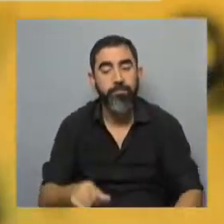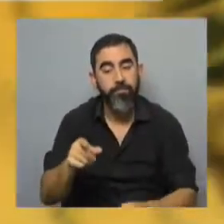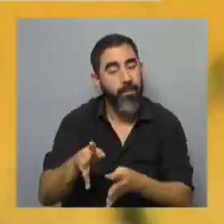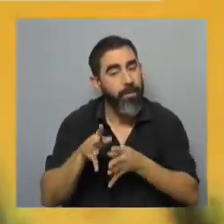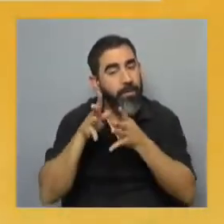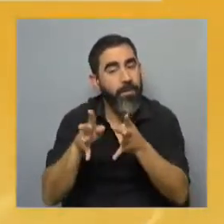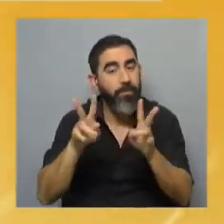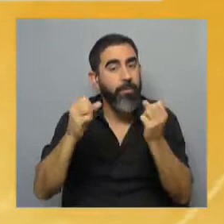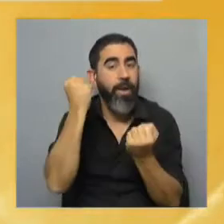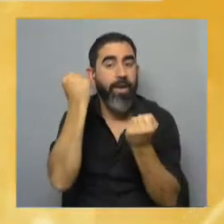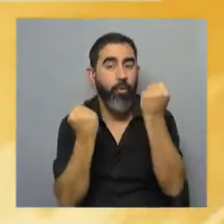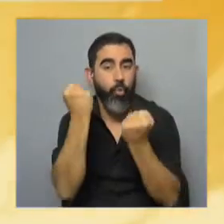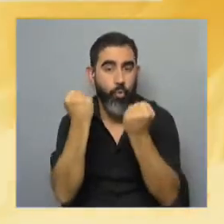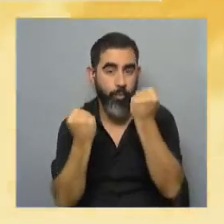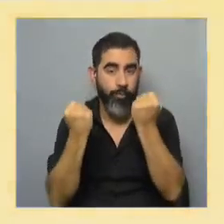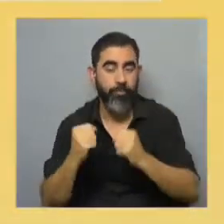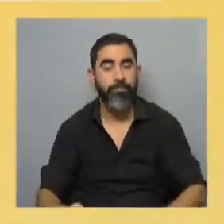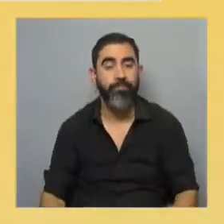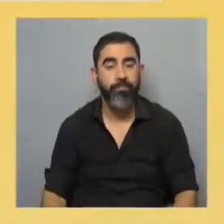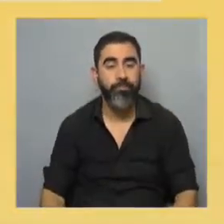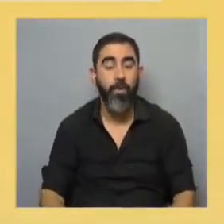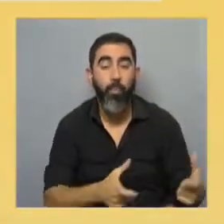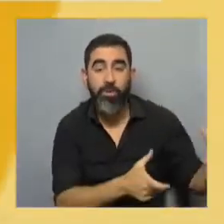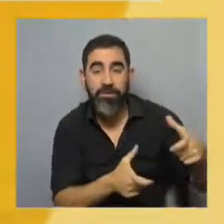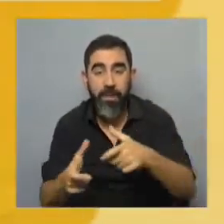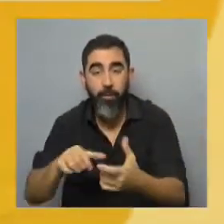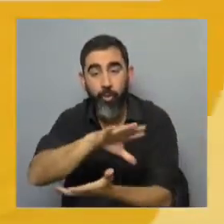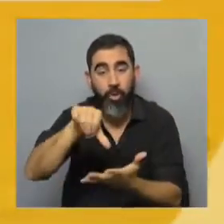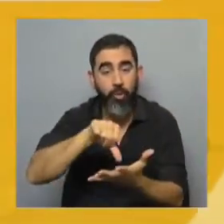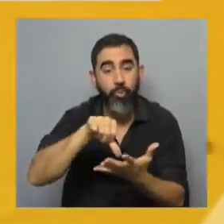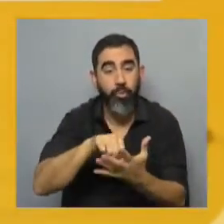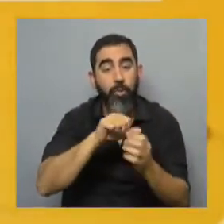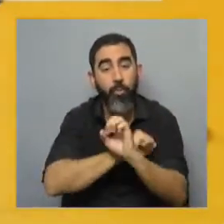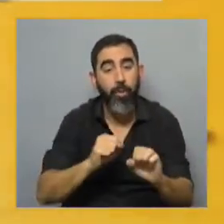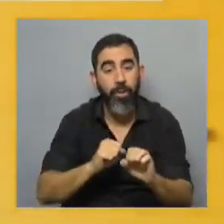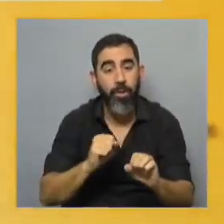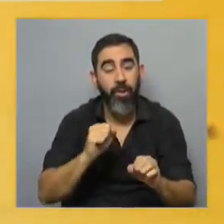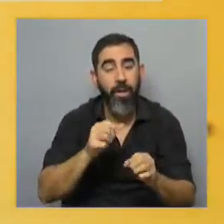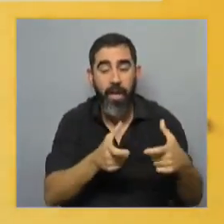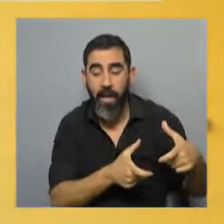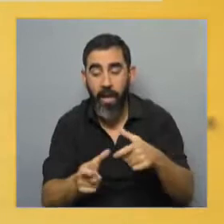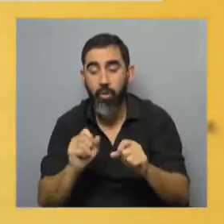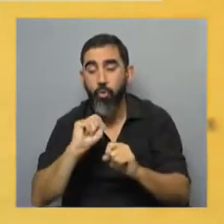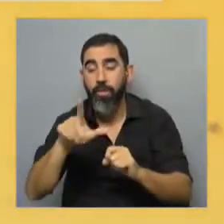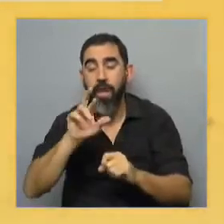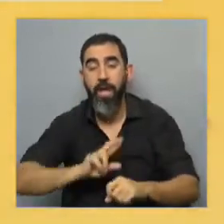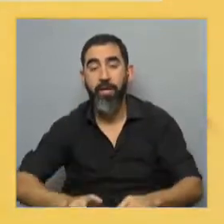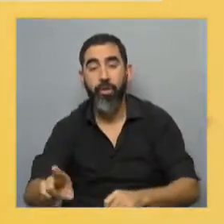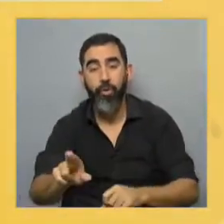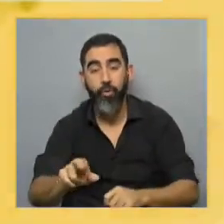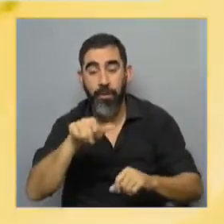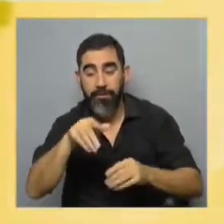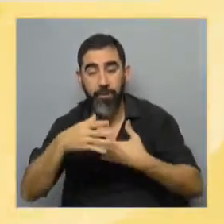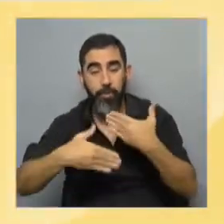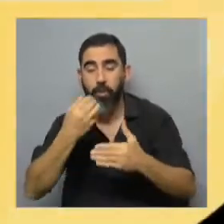es económico en general, ¿no? El atender el saneamiento de una ciudad puede involucrar juntar todo en un caño y tirarlo al río, y ahí con ese procesamiento